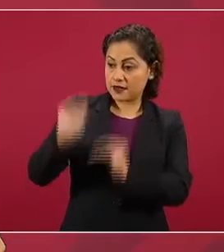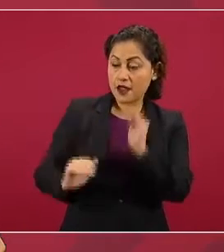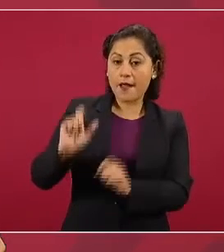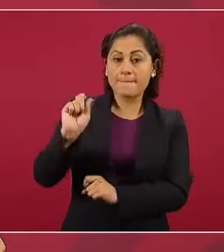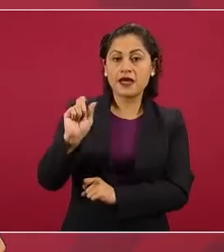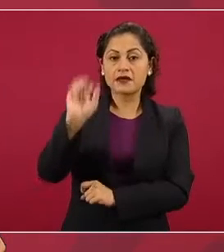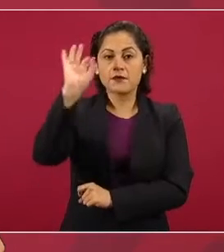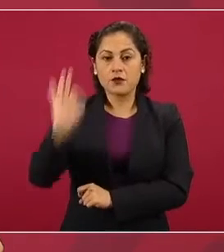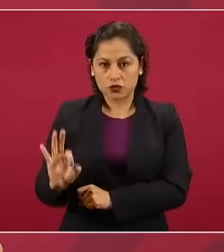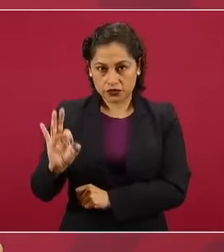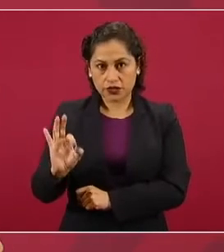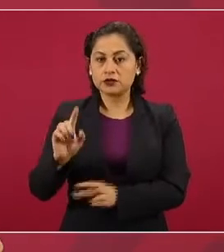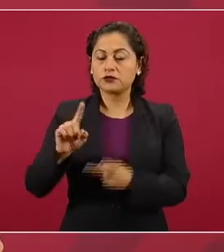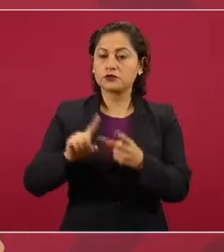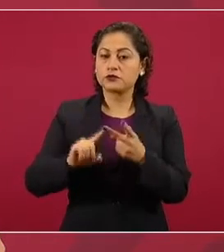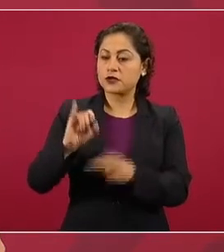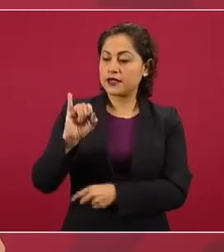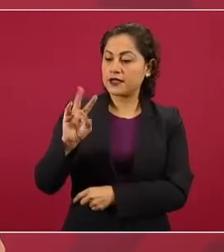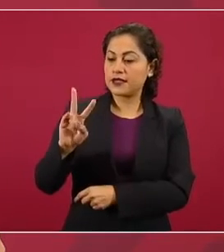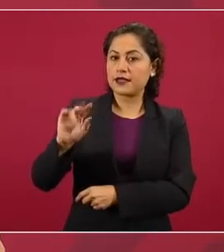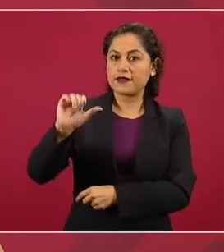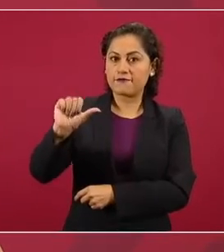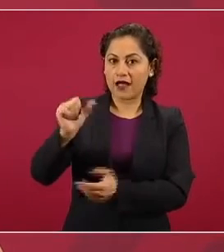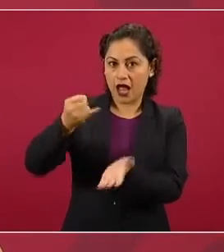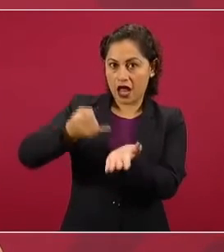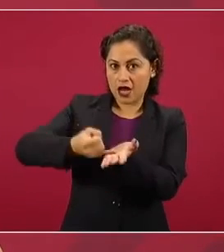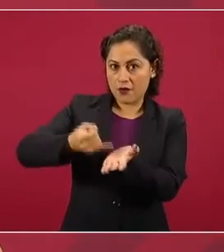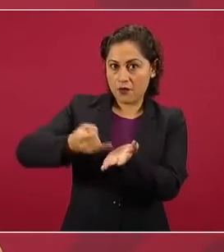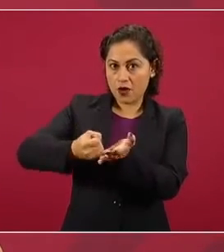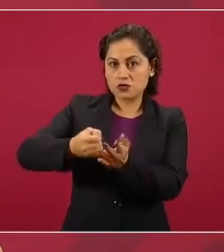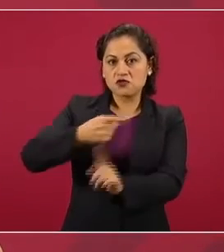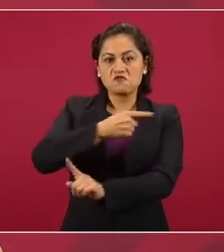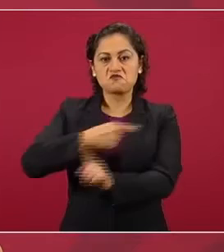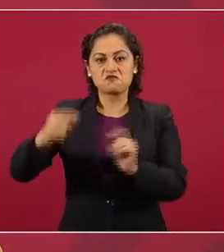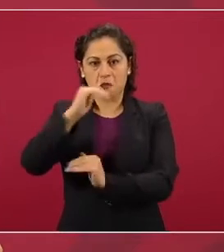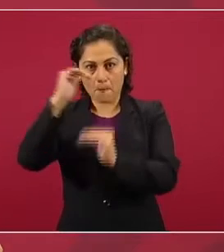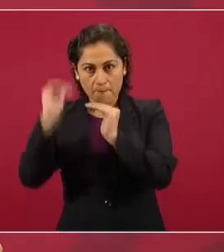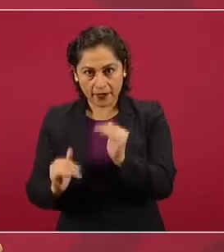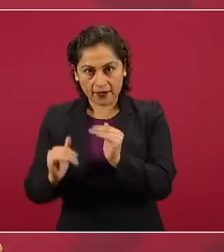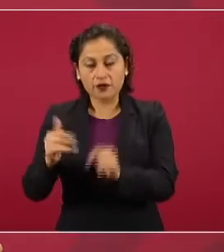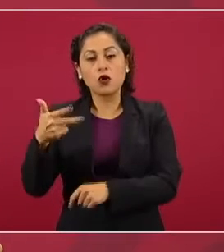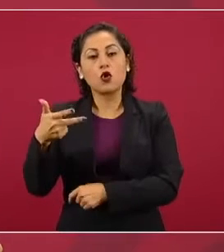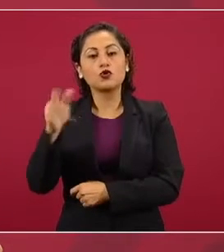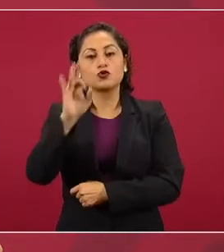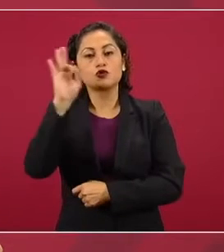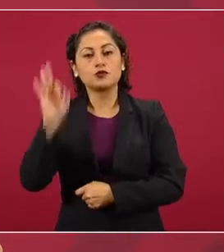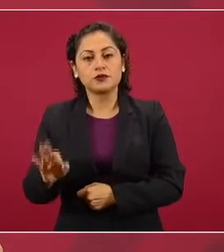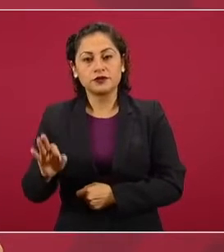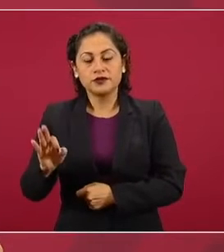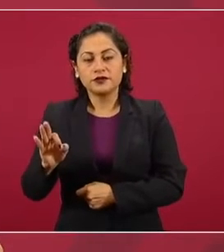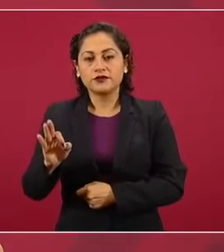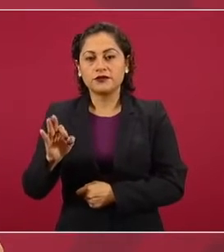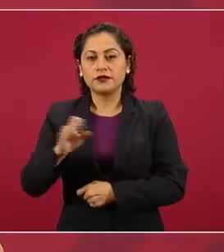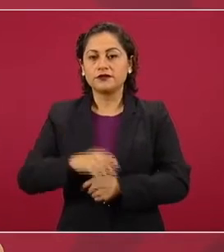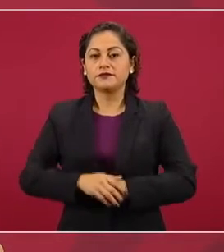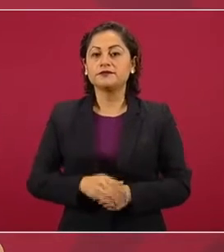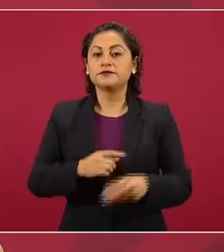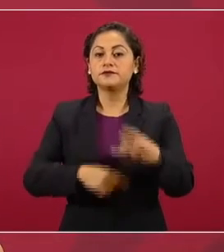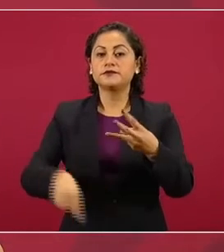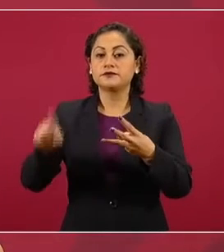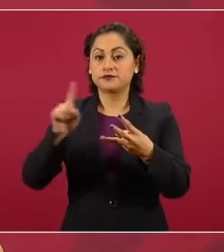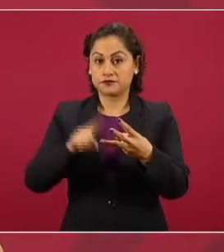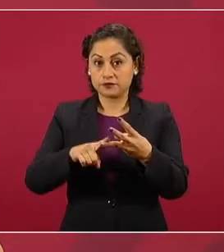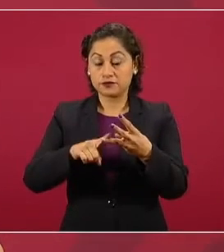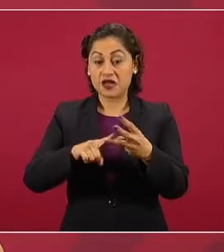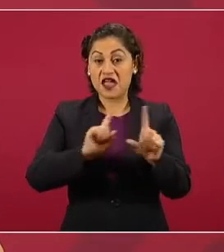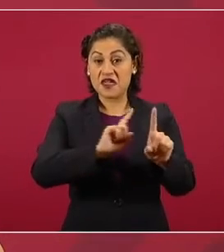se reduce el IVA a la mitad, al 8%, se homologan los precios